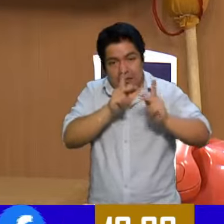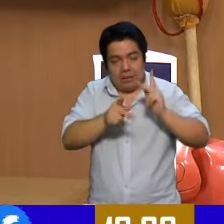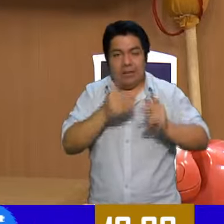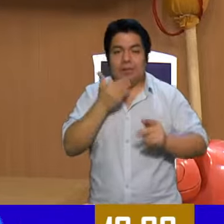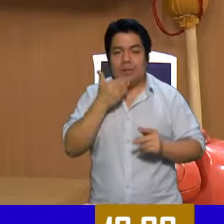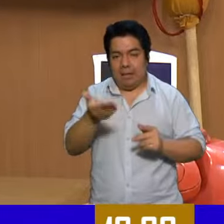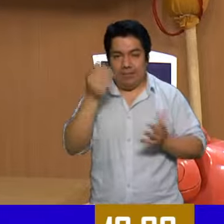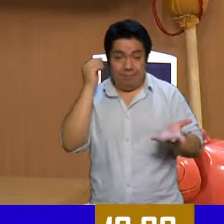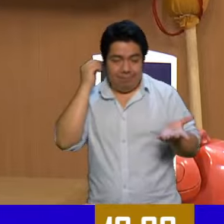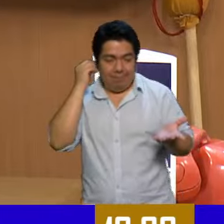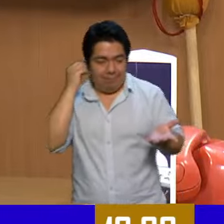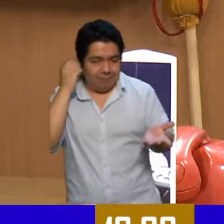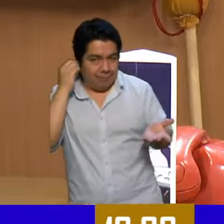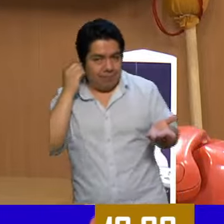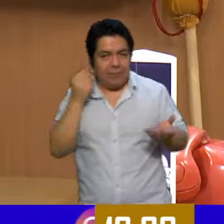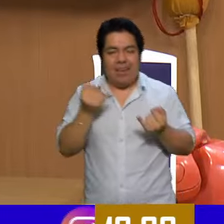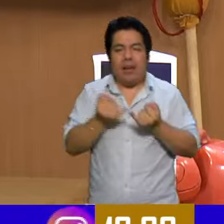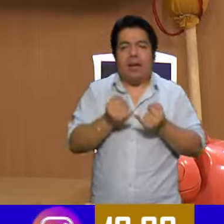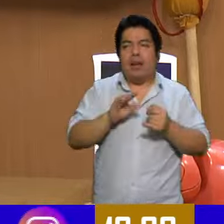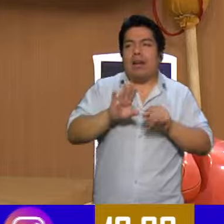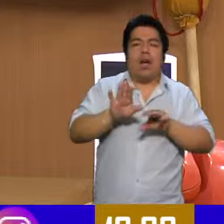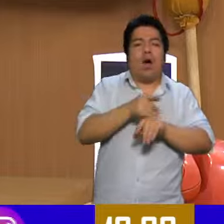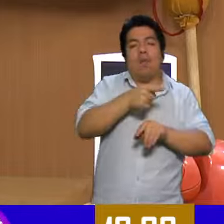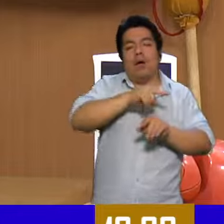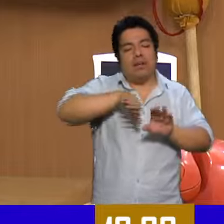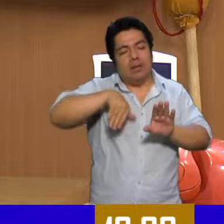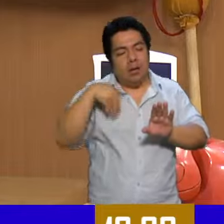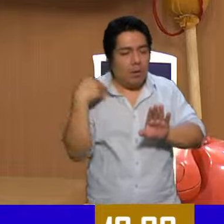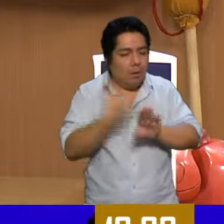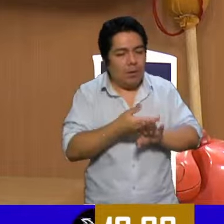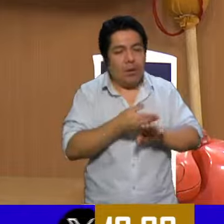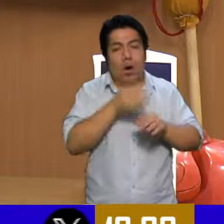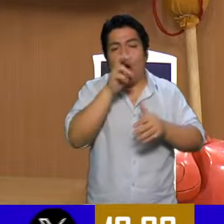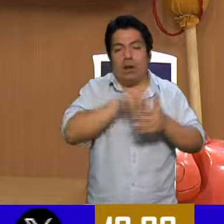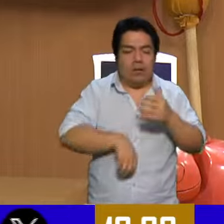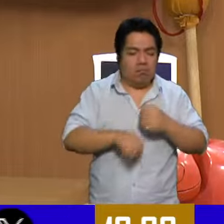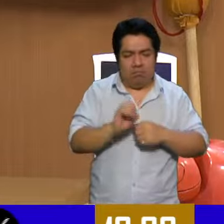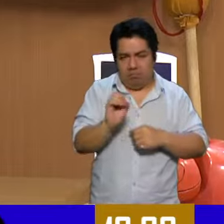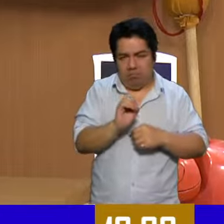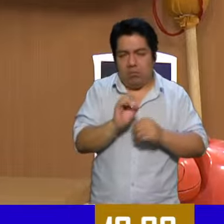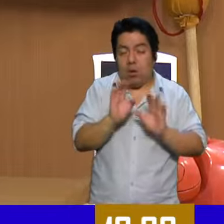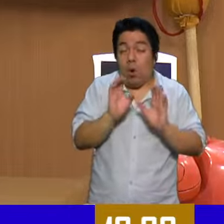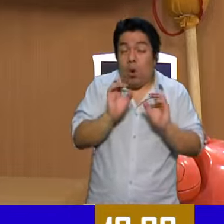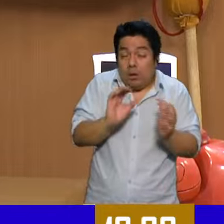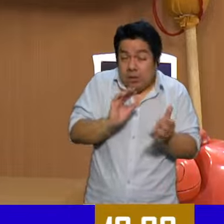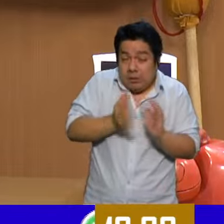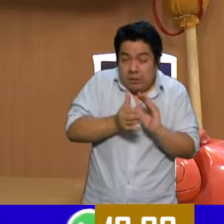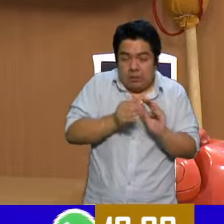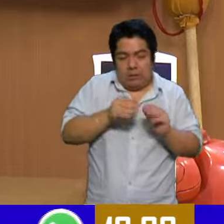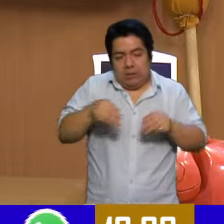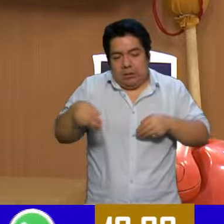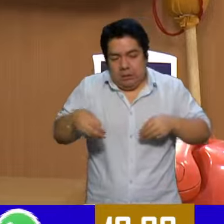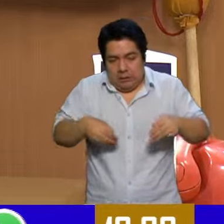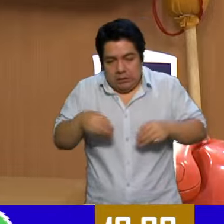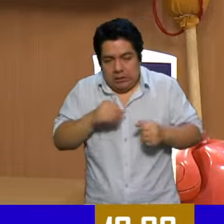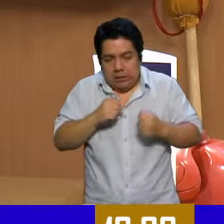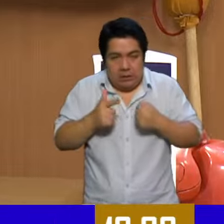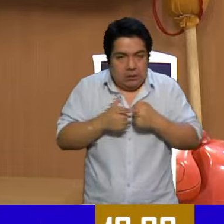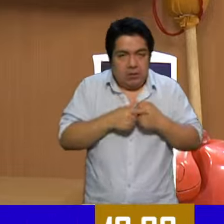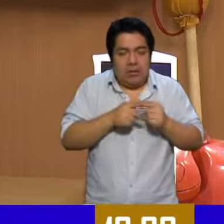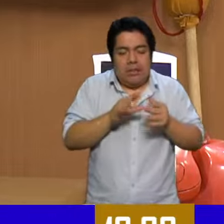no se afecte la patrimonio del contribuyente, o si por alguna situación está siendo molestado, se aclare y